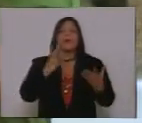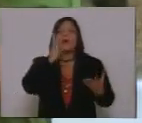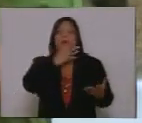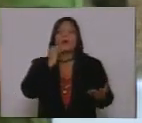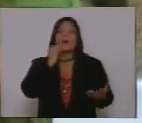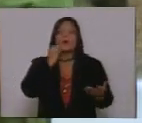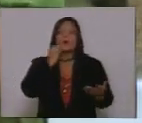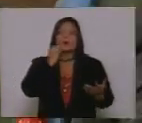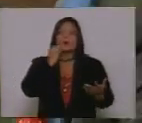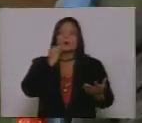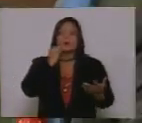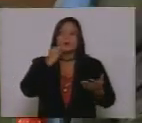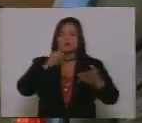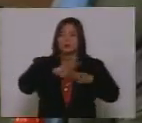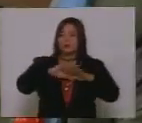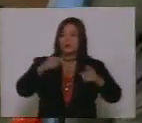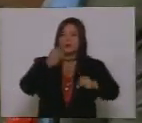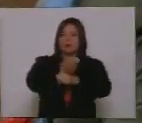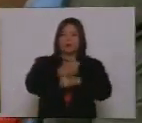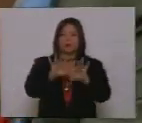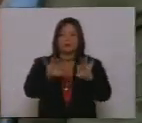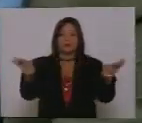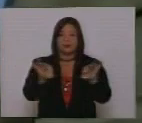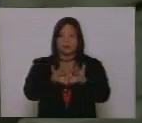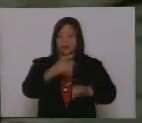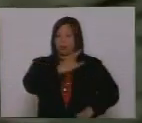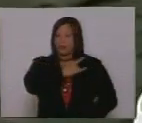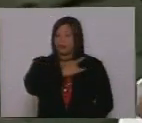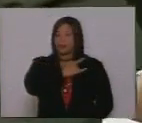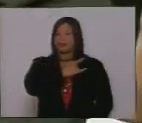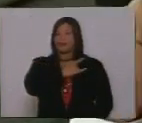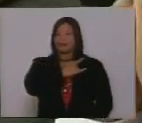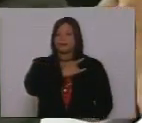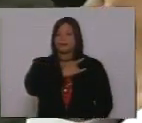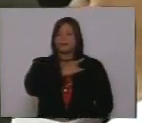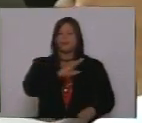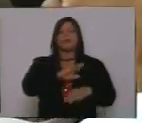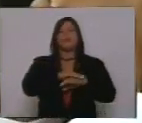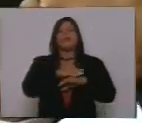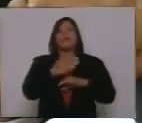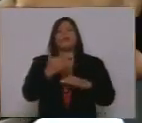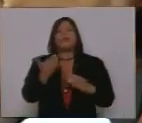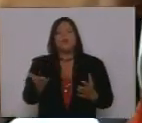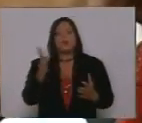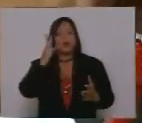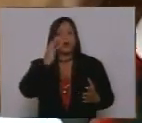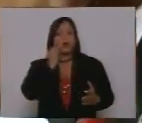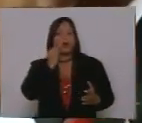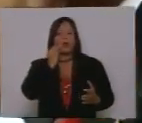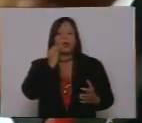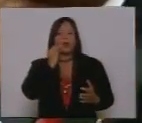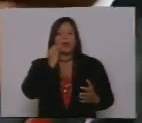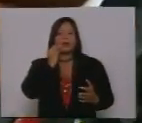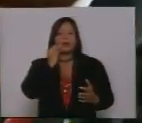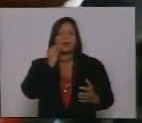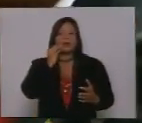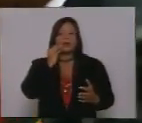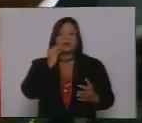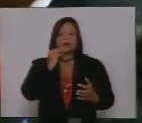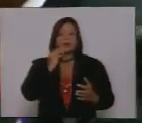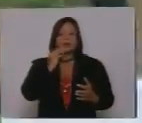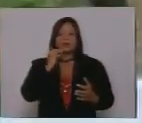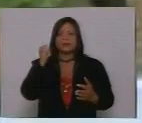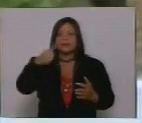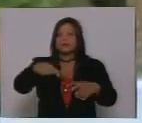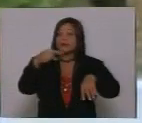vez egresado de la universidad? ¿Por qué la juventud ha sido